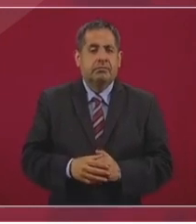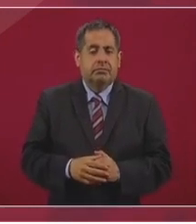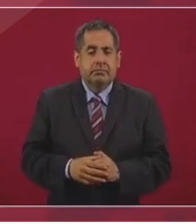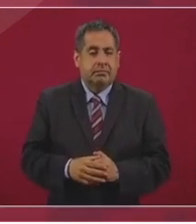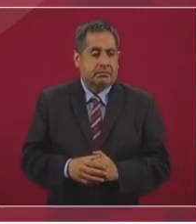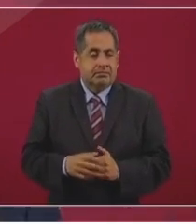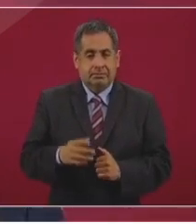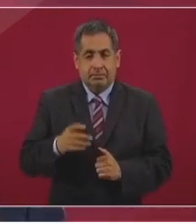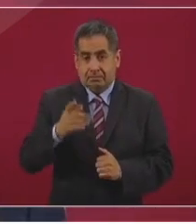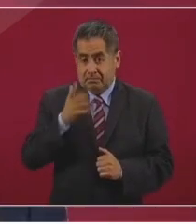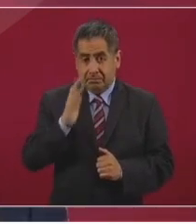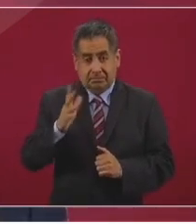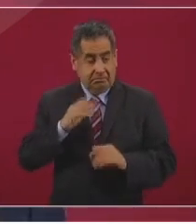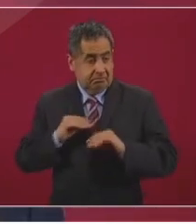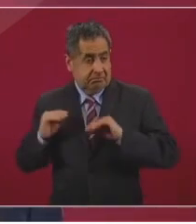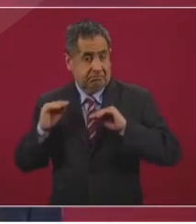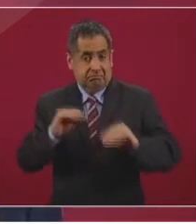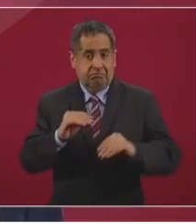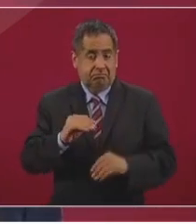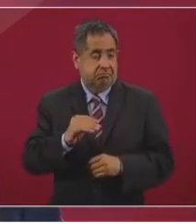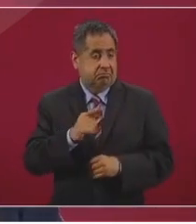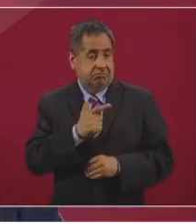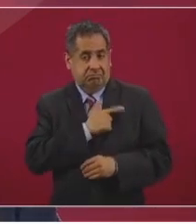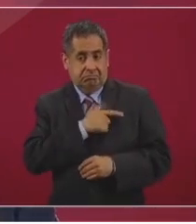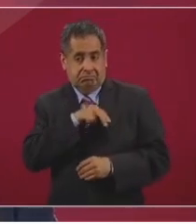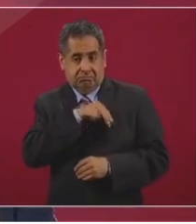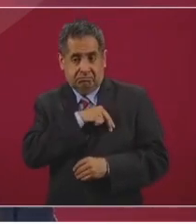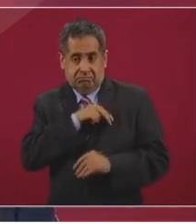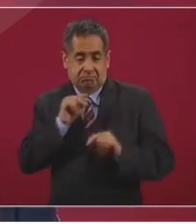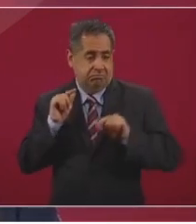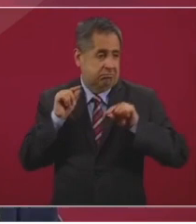se ha enviado a la Guardia Nacional.